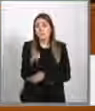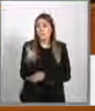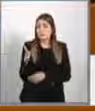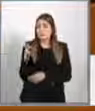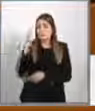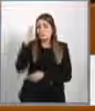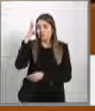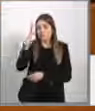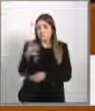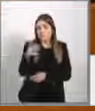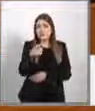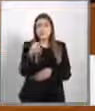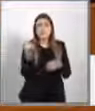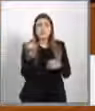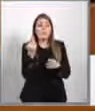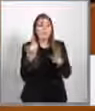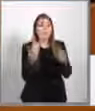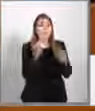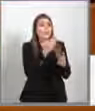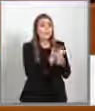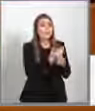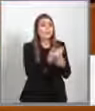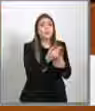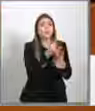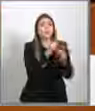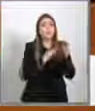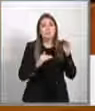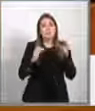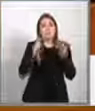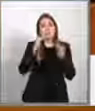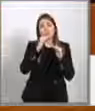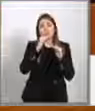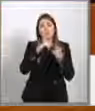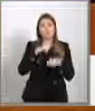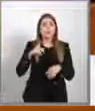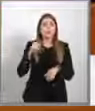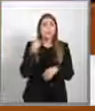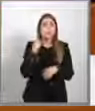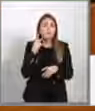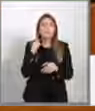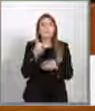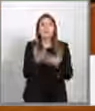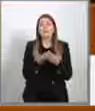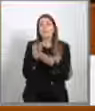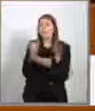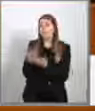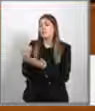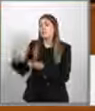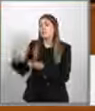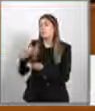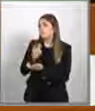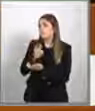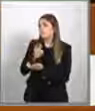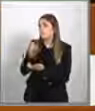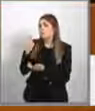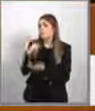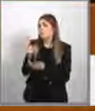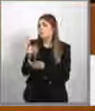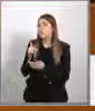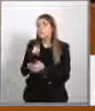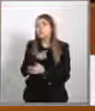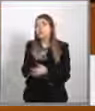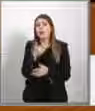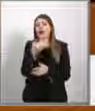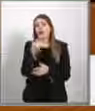que acudir al Poder Ejecutivo para pedirle un presupuesto adecuado, además violentando